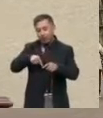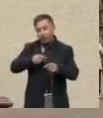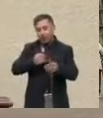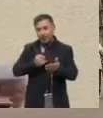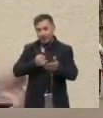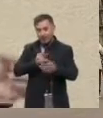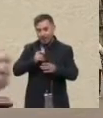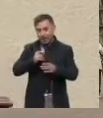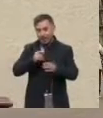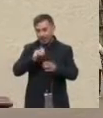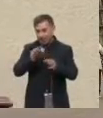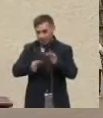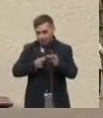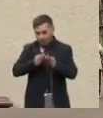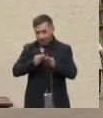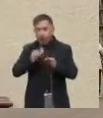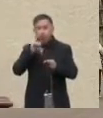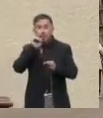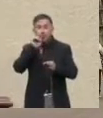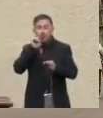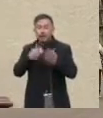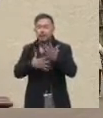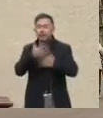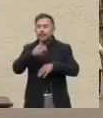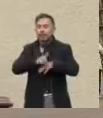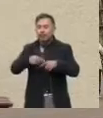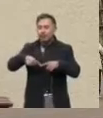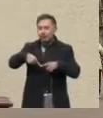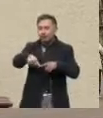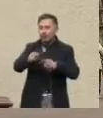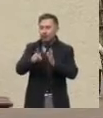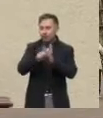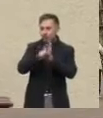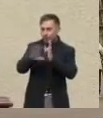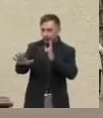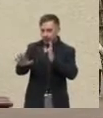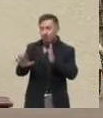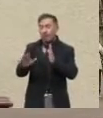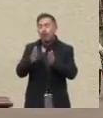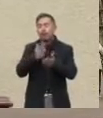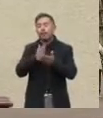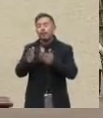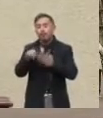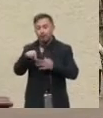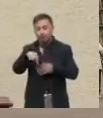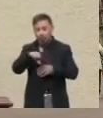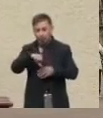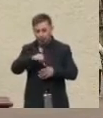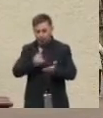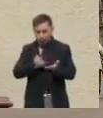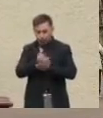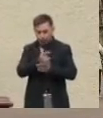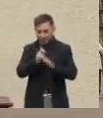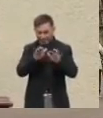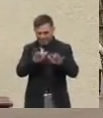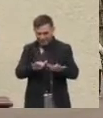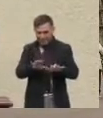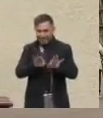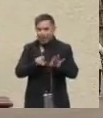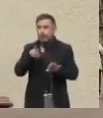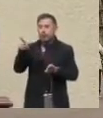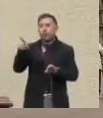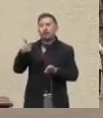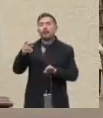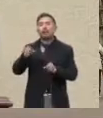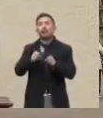hayan causado estado. Del mismo modo, le pido que informe el contenido de, las, de estas resoluciones a las salas del Tribunal Electoral del Poder